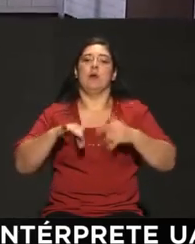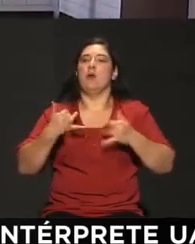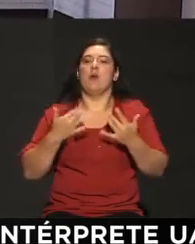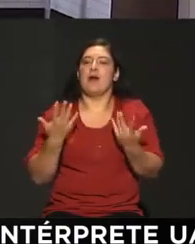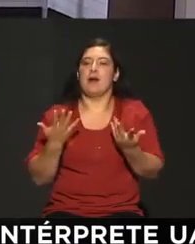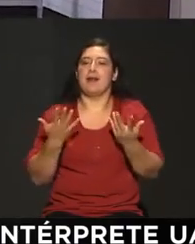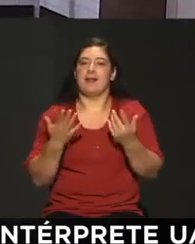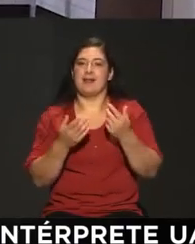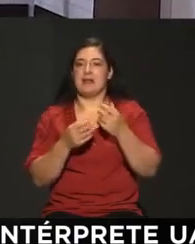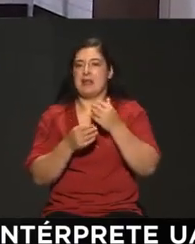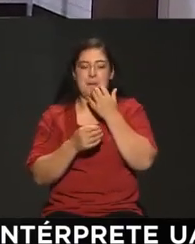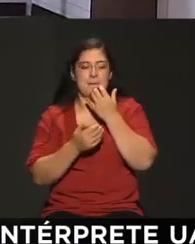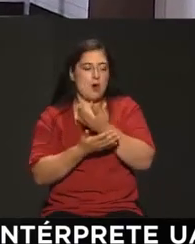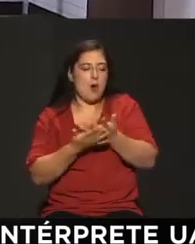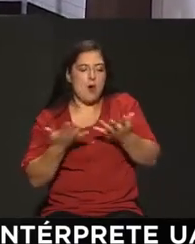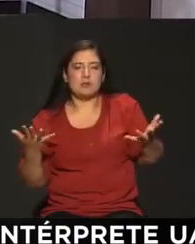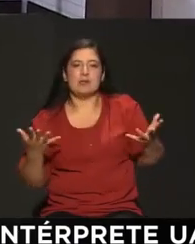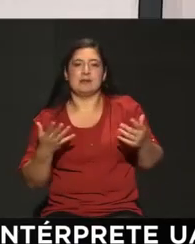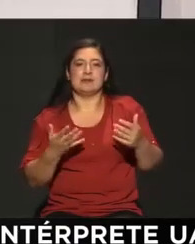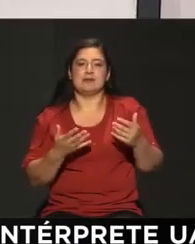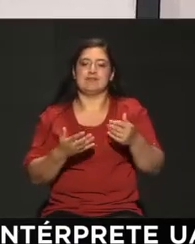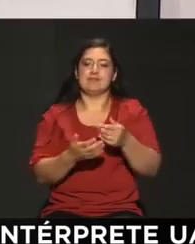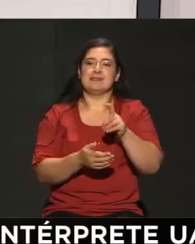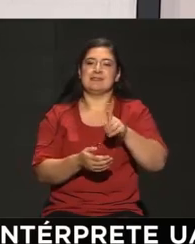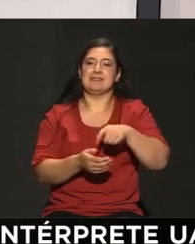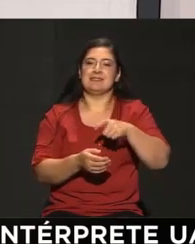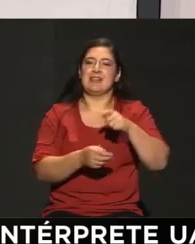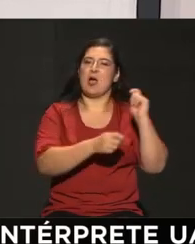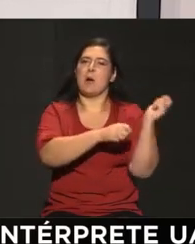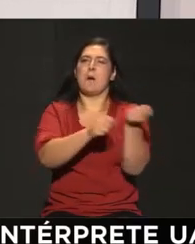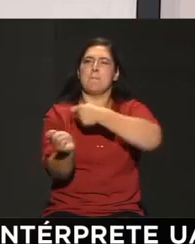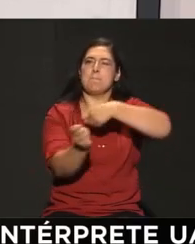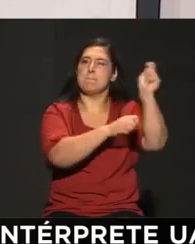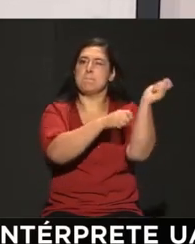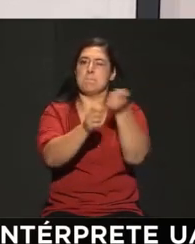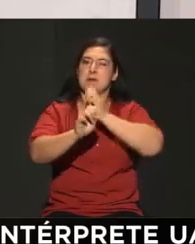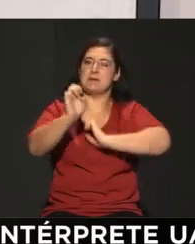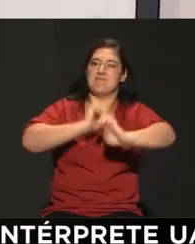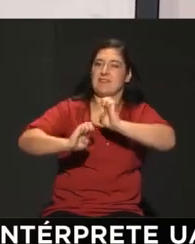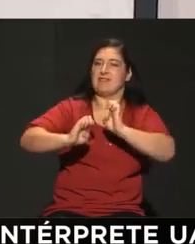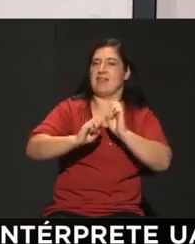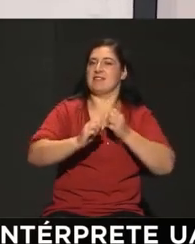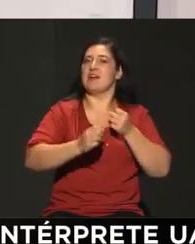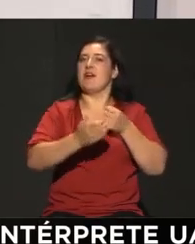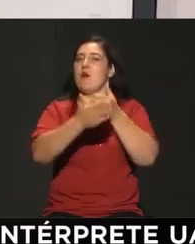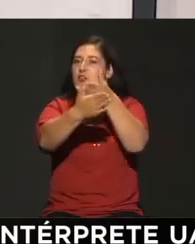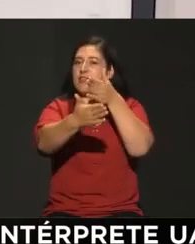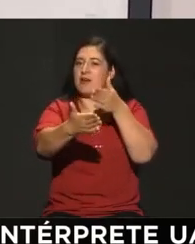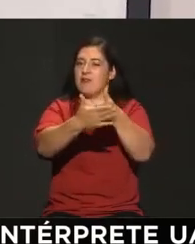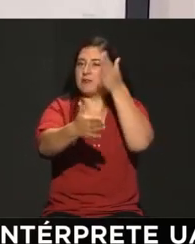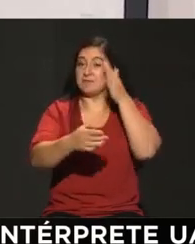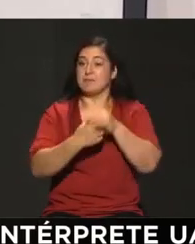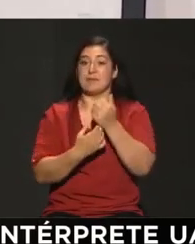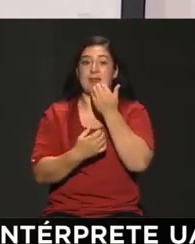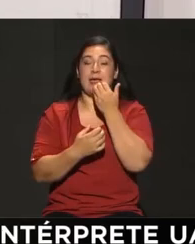utilizar un elemento externo a manipular para jugar ese combate de protegernos y atacar. Vamos a atacar hacia el palito.